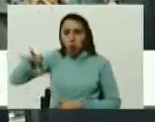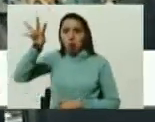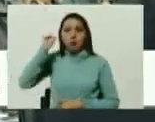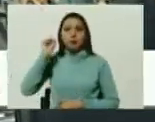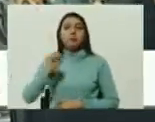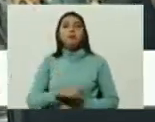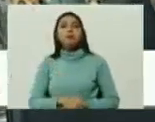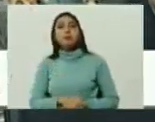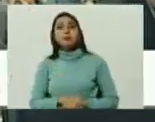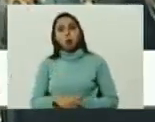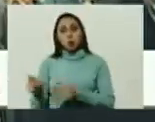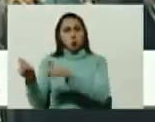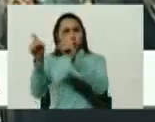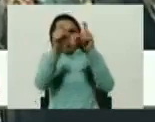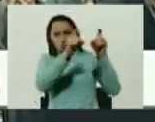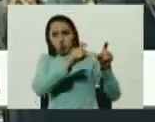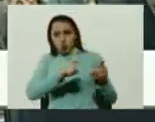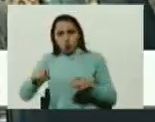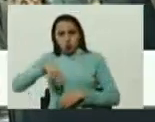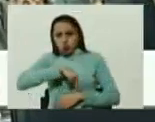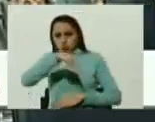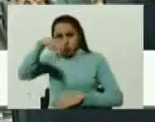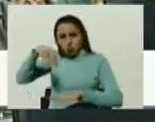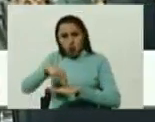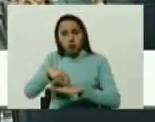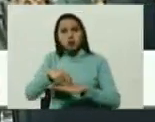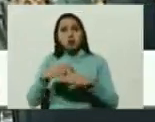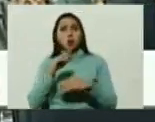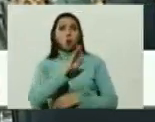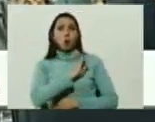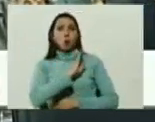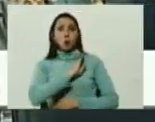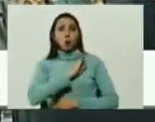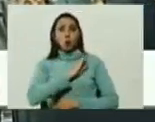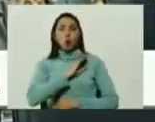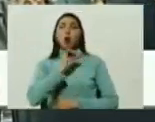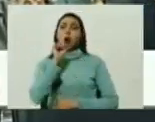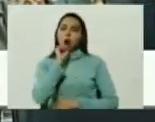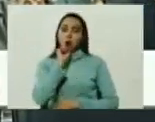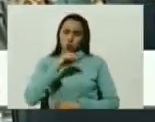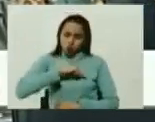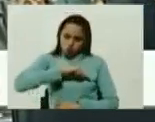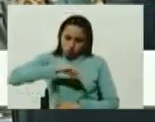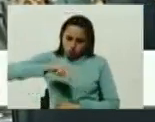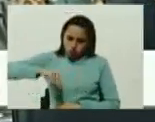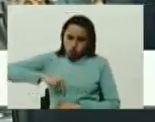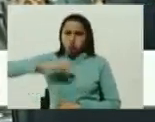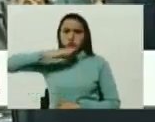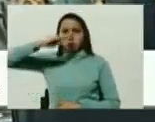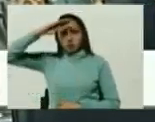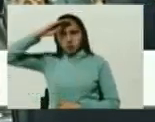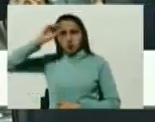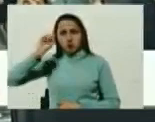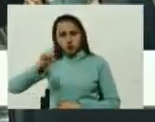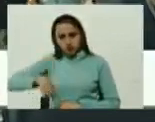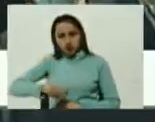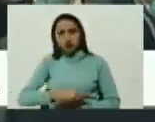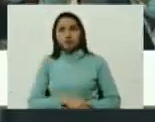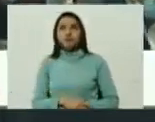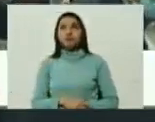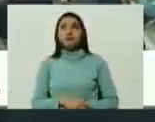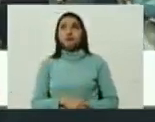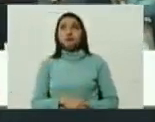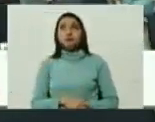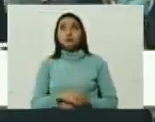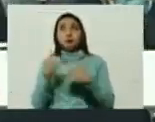formaron los cimientos de nuestra nación es decir nuestros abuelos nuestros padres y en el marco del